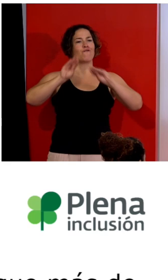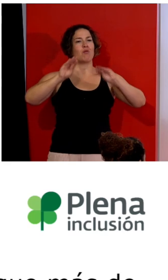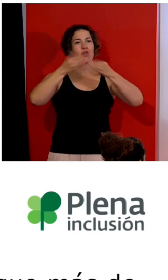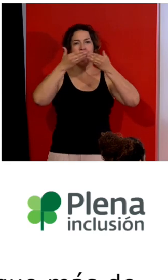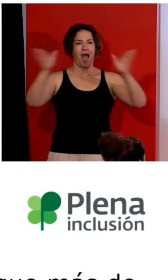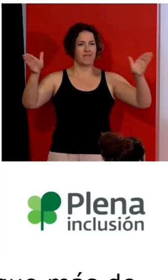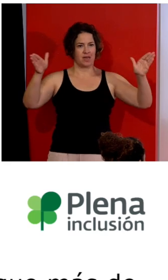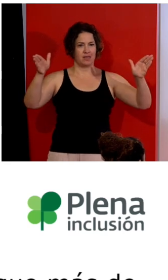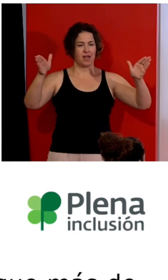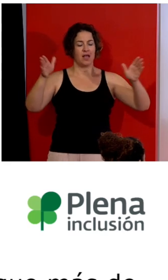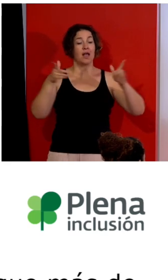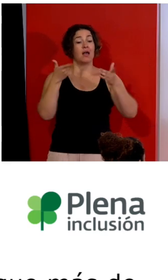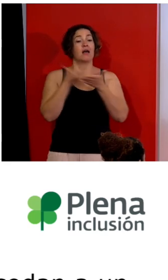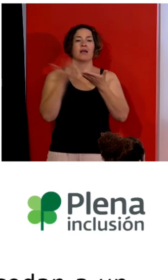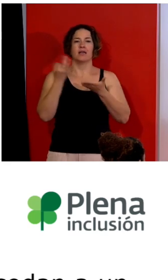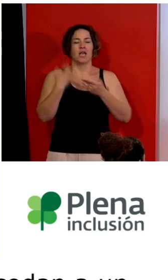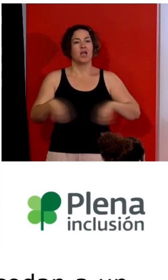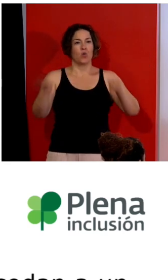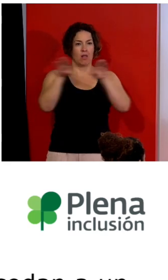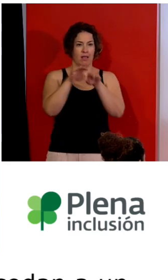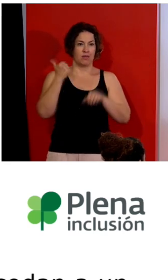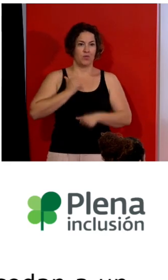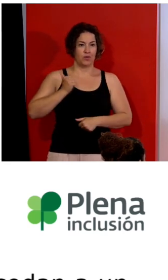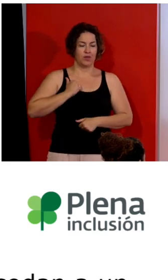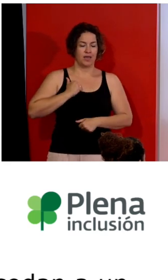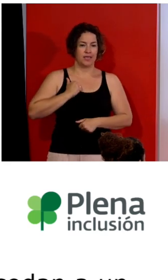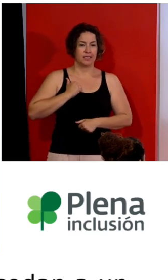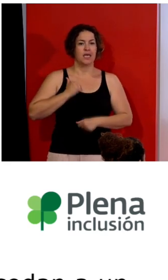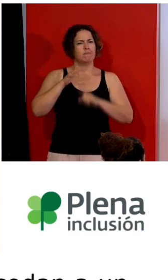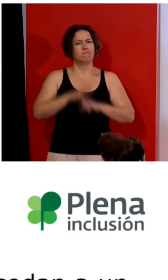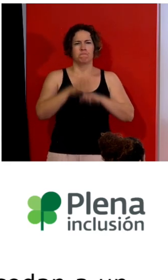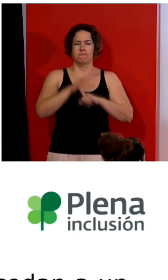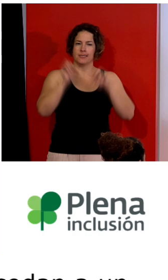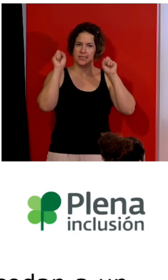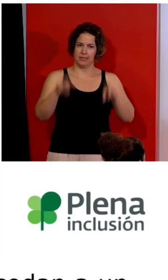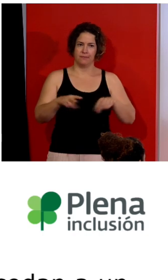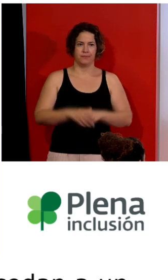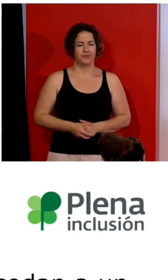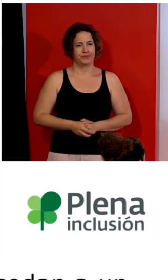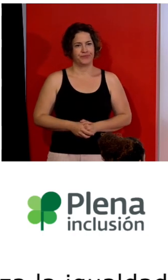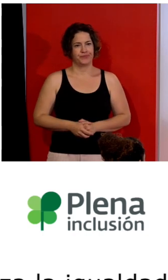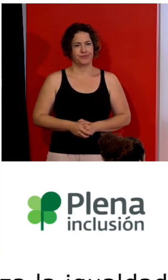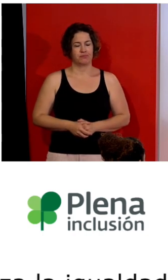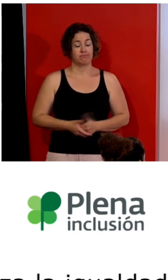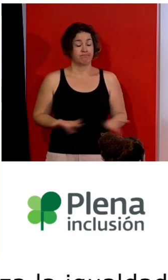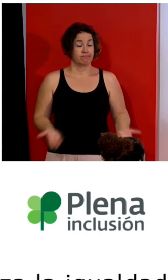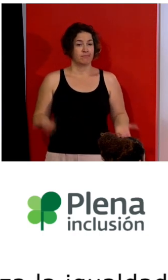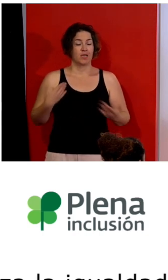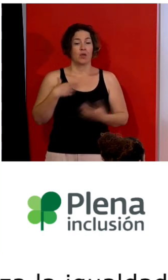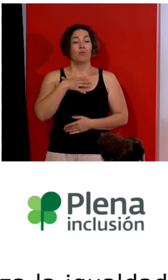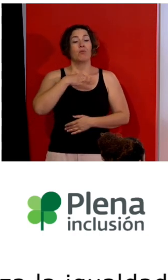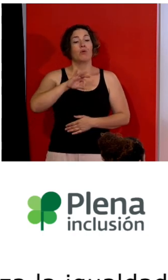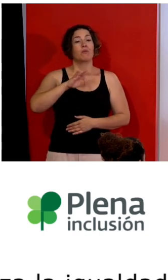abierto que garantiza la igualdad de oportunidades y la ausencia de discriminación. De esta forma se hace